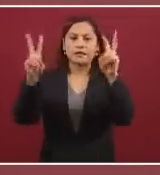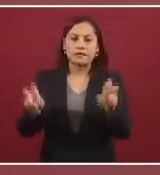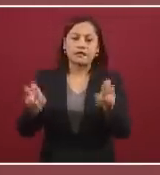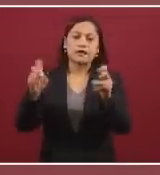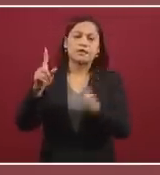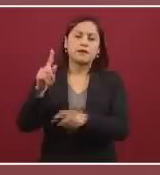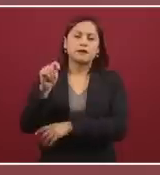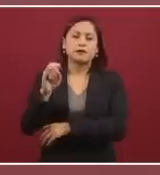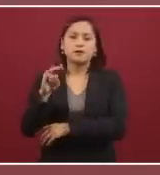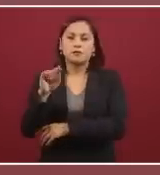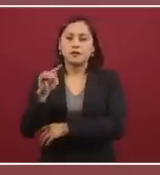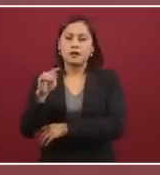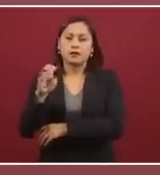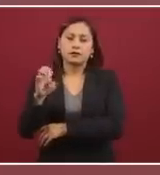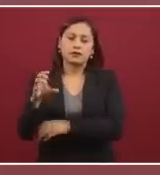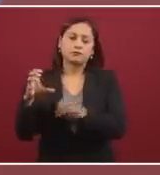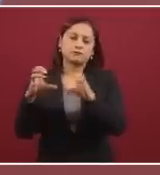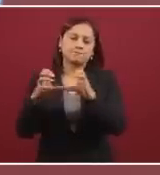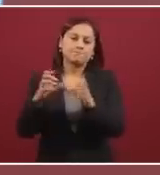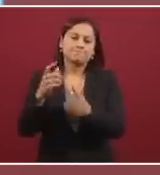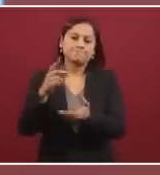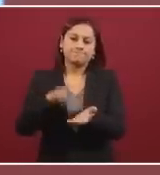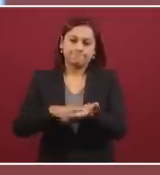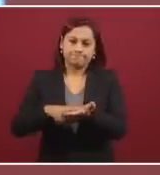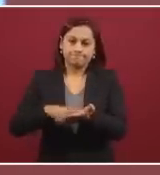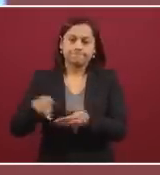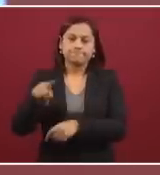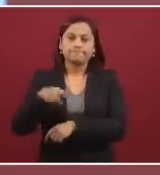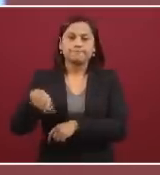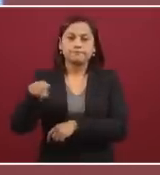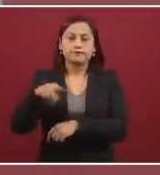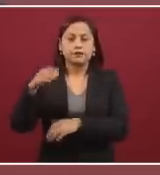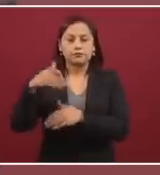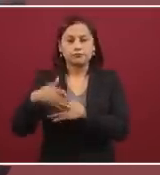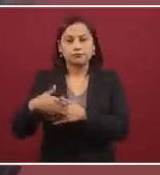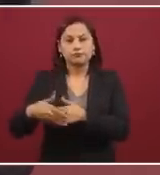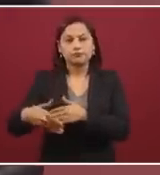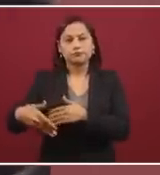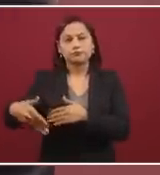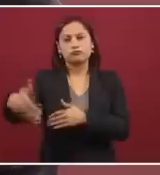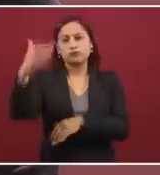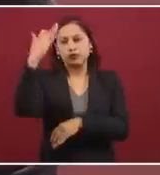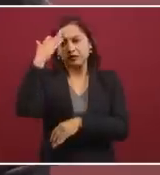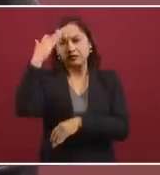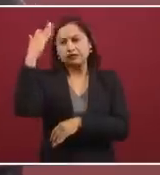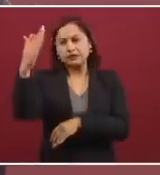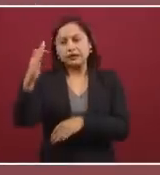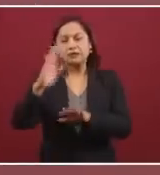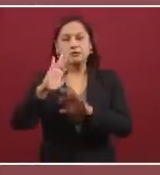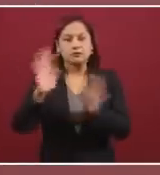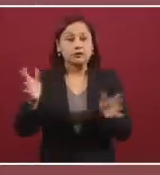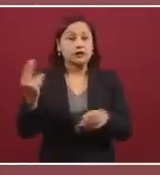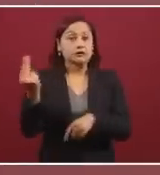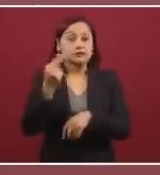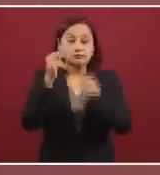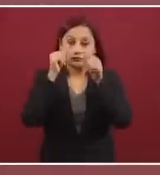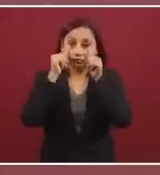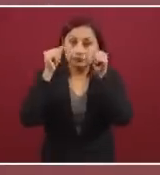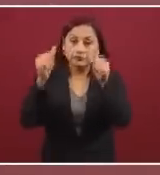que ha pasado tiempo y se afecta a los productores nacionales sí